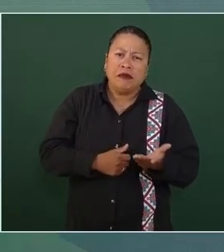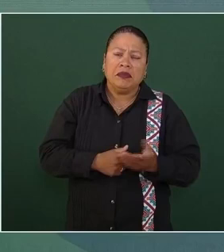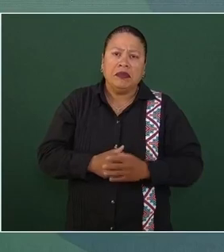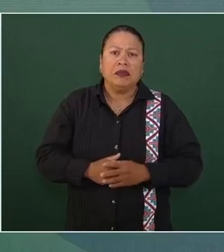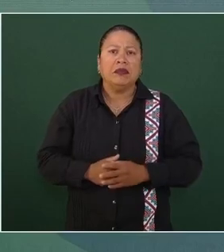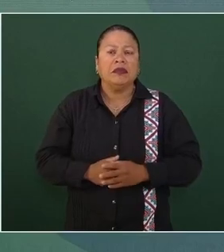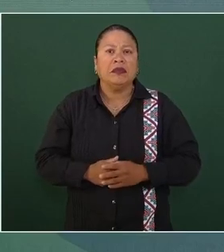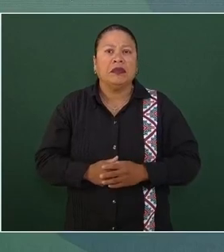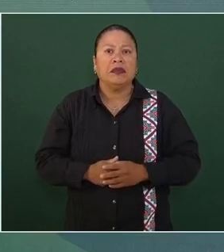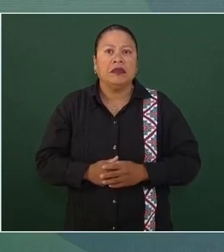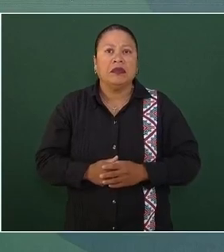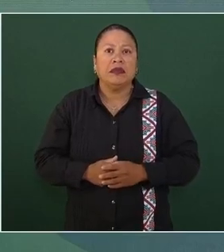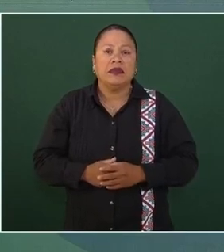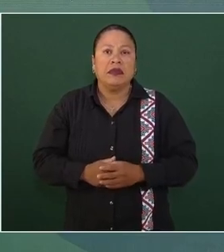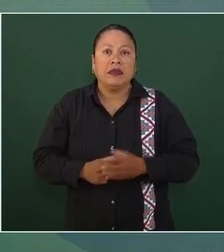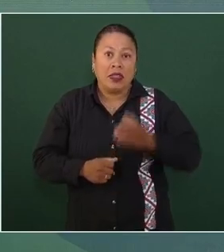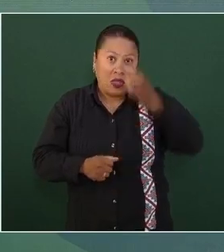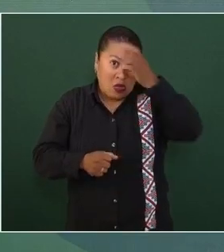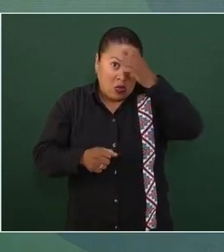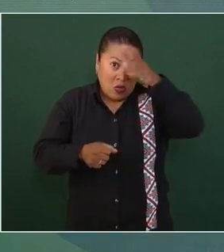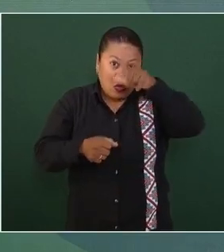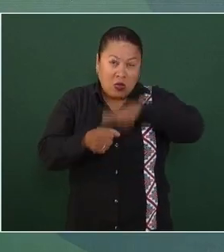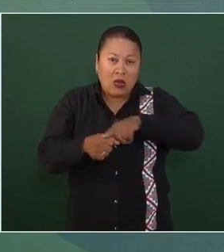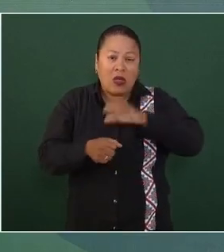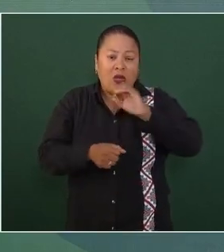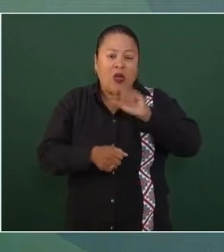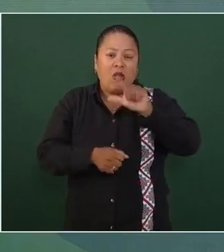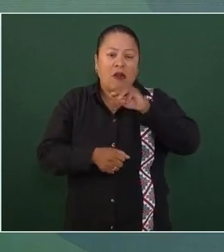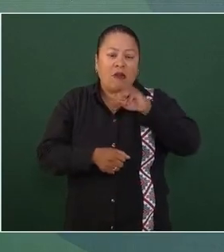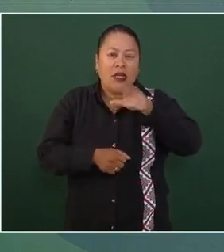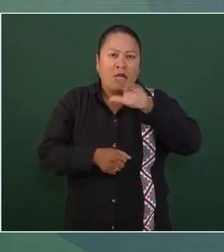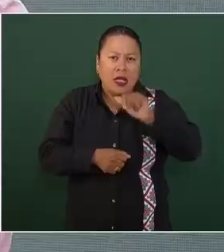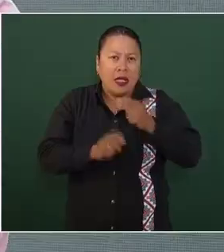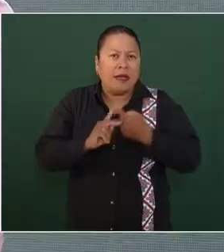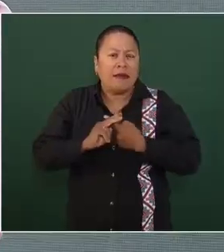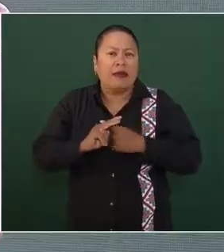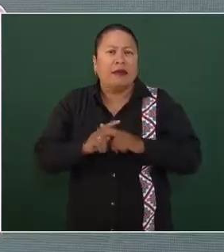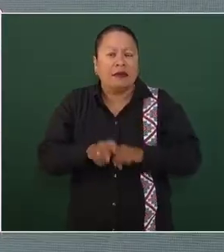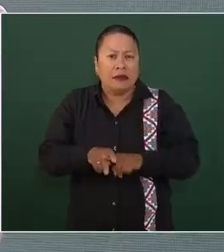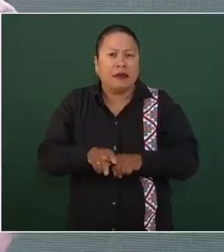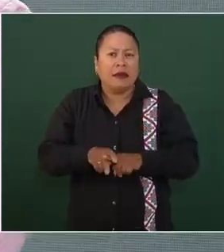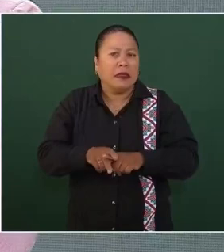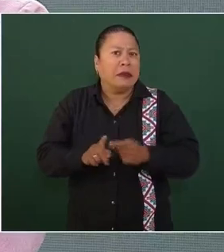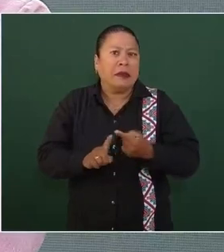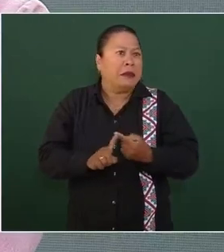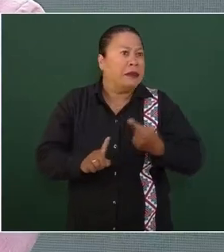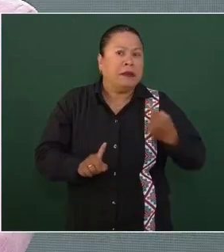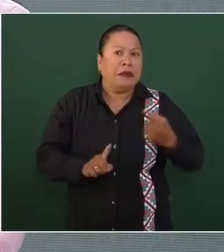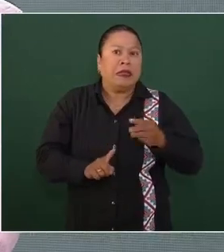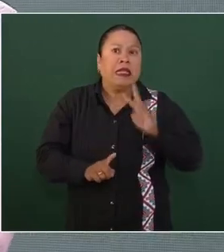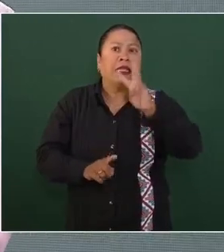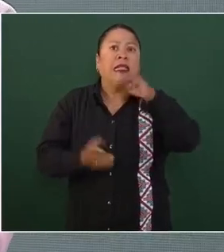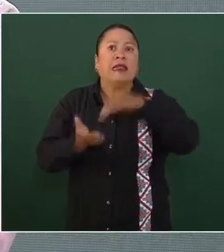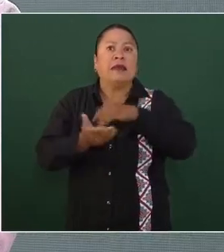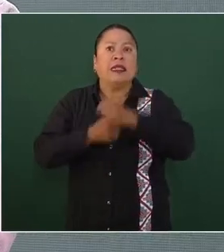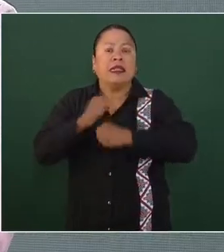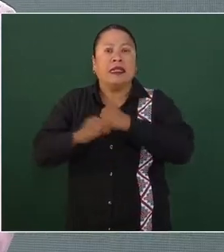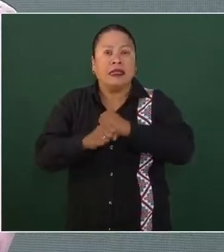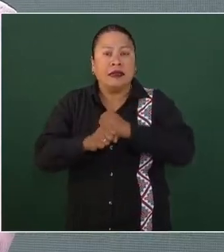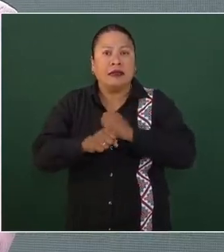la cultura la olmeca floreció hace tres mil años